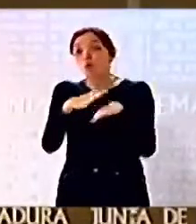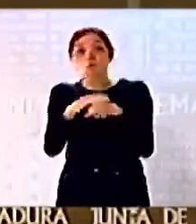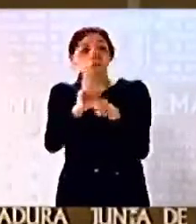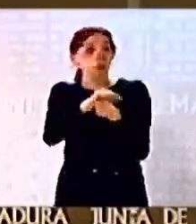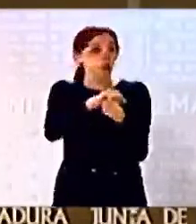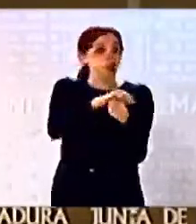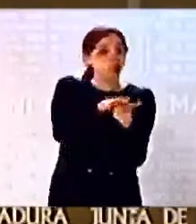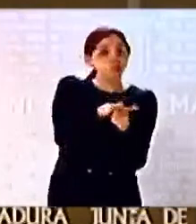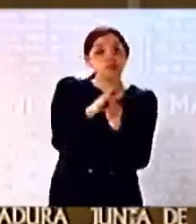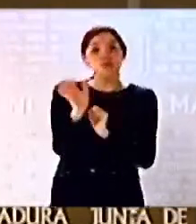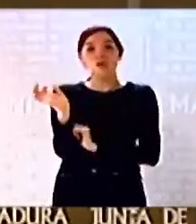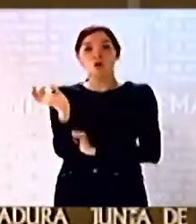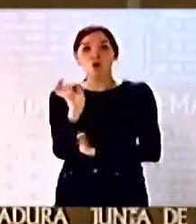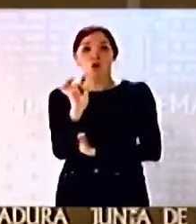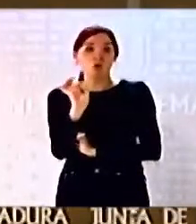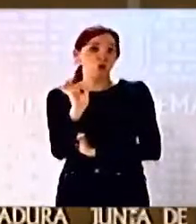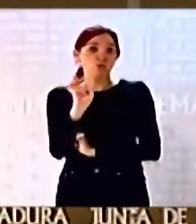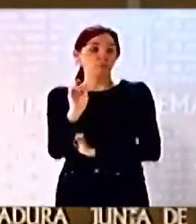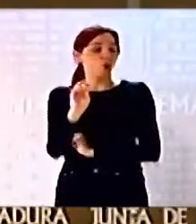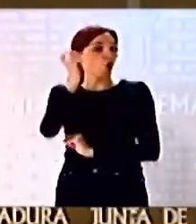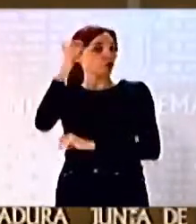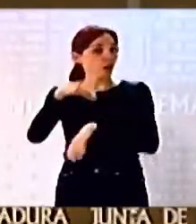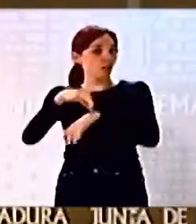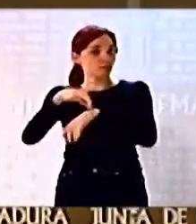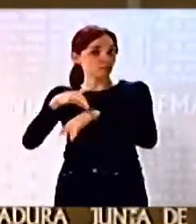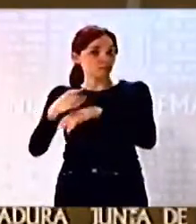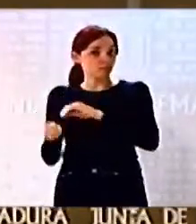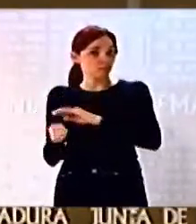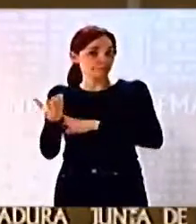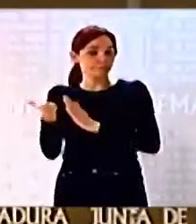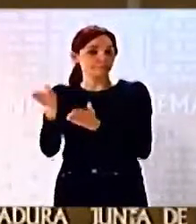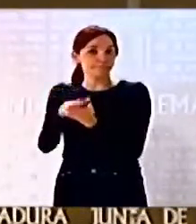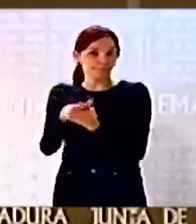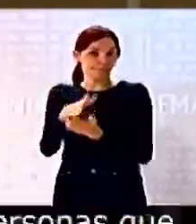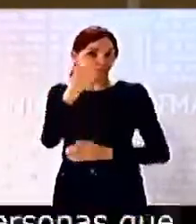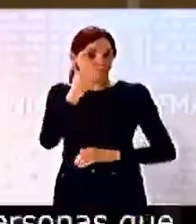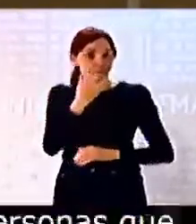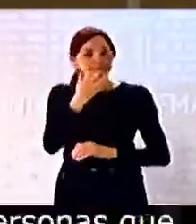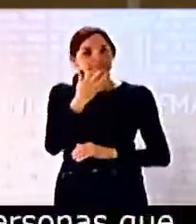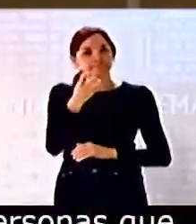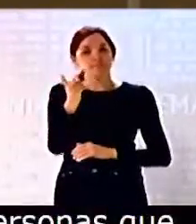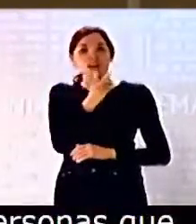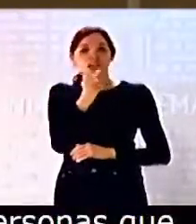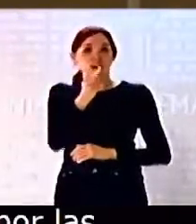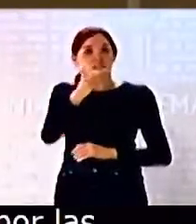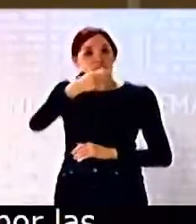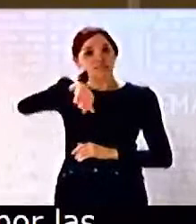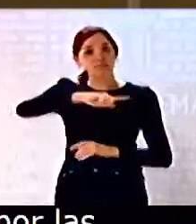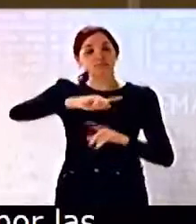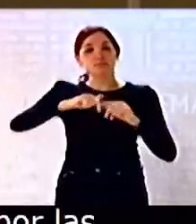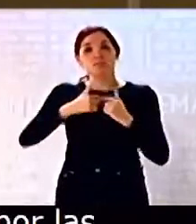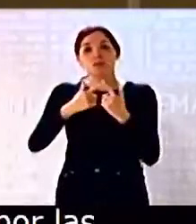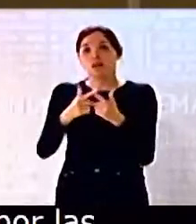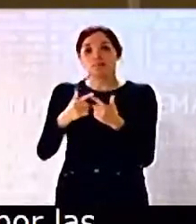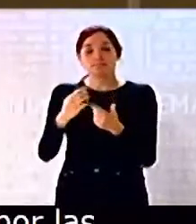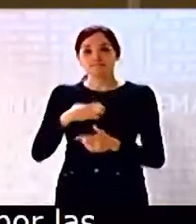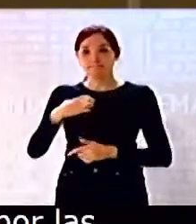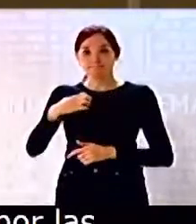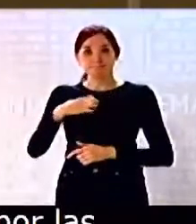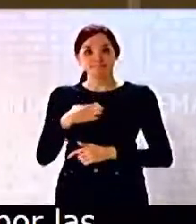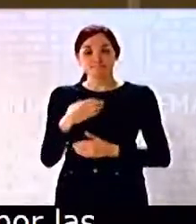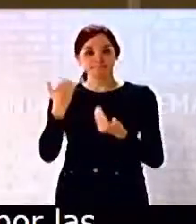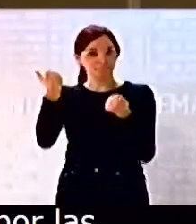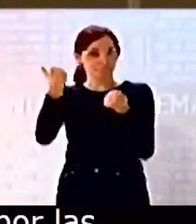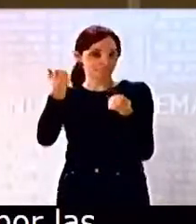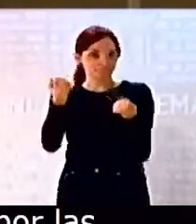COVID-19 o sea por otra enfermedad, pero que desgraciadamente no han podido estar con su